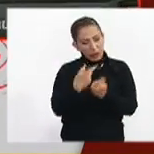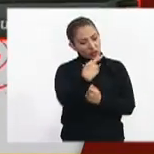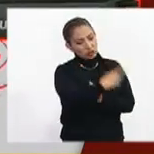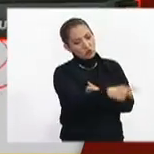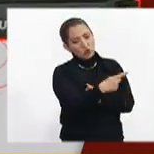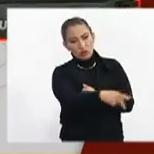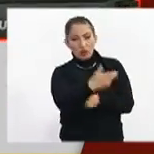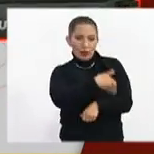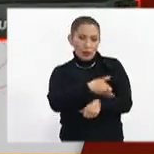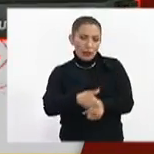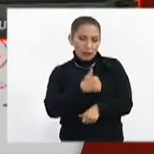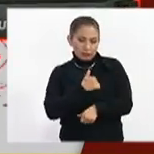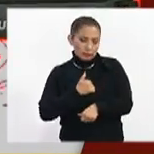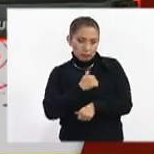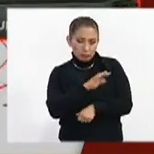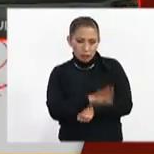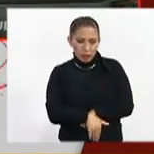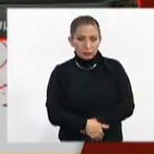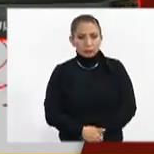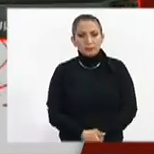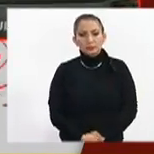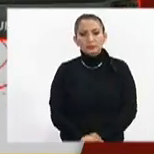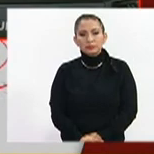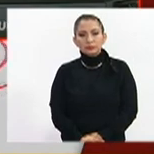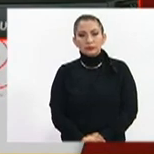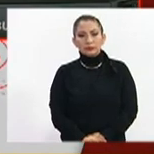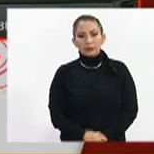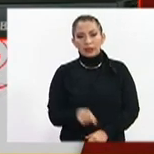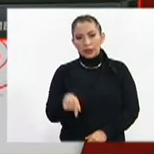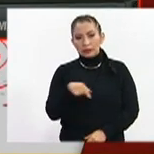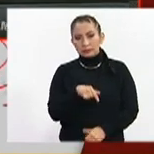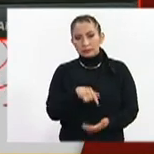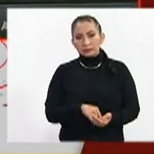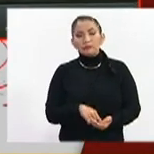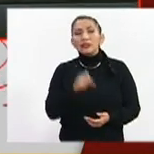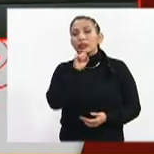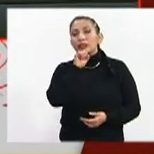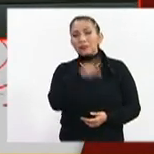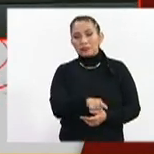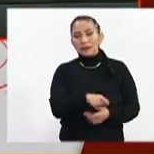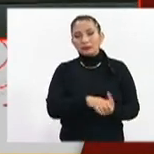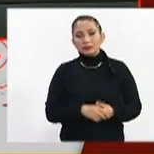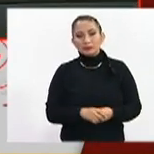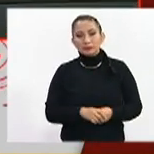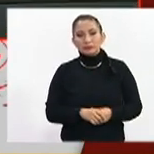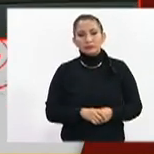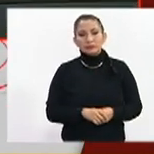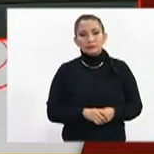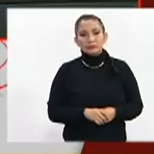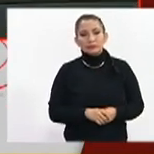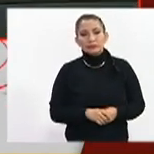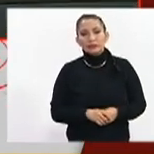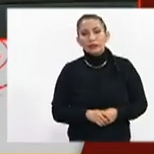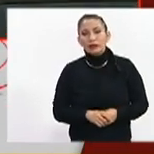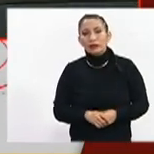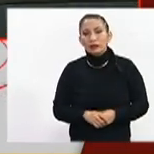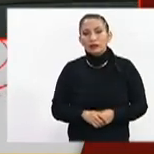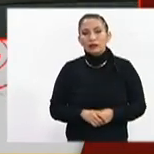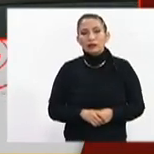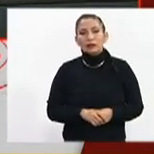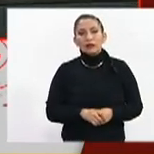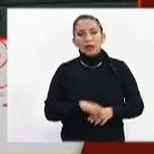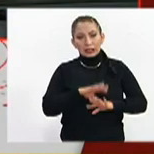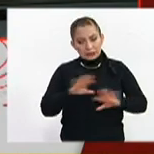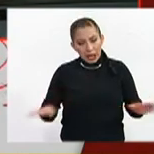pues, lamentablemente a sus familiares en este estado. También, Pati, se ha dado,